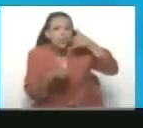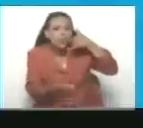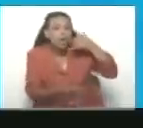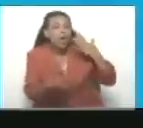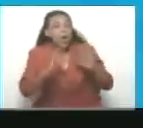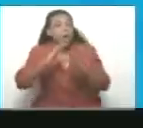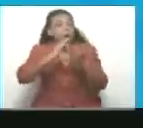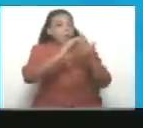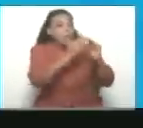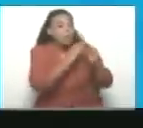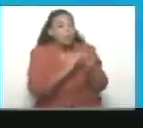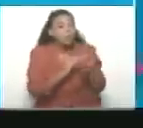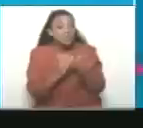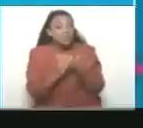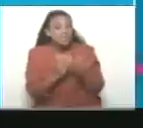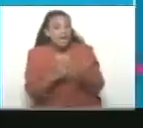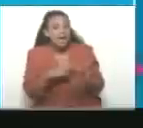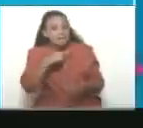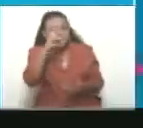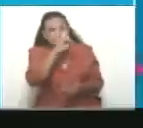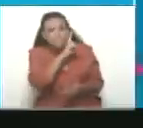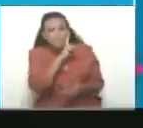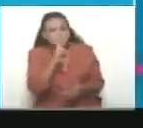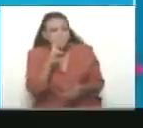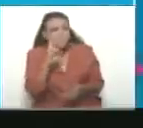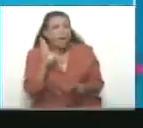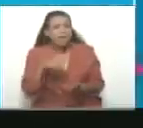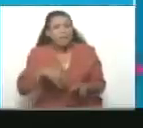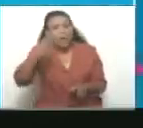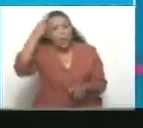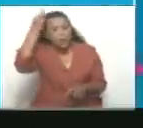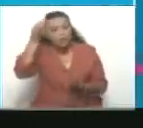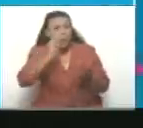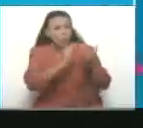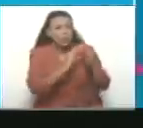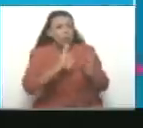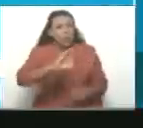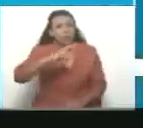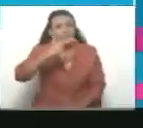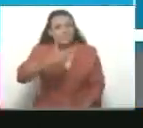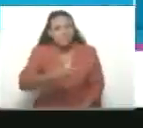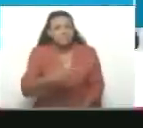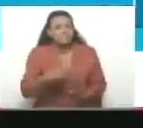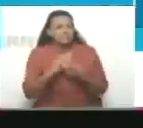la comunidad estoy con unos representantes del consejo comunal y de la